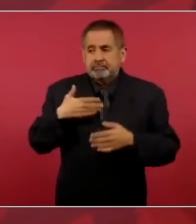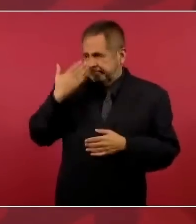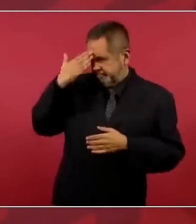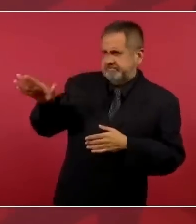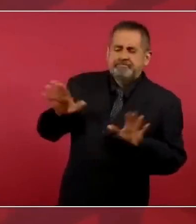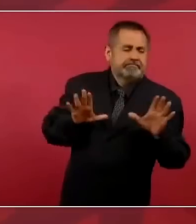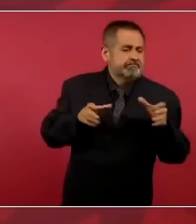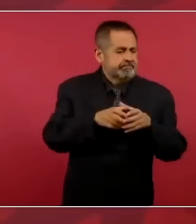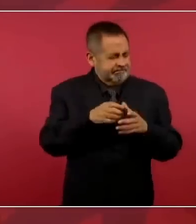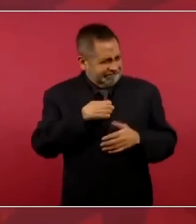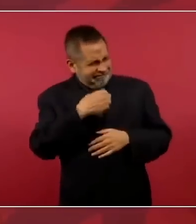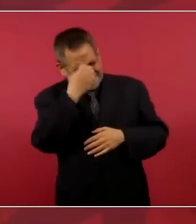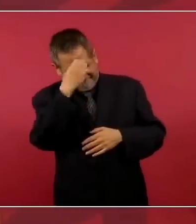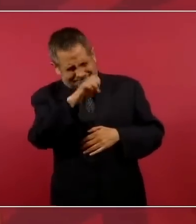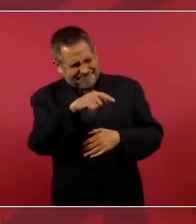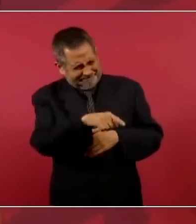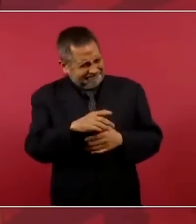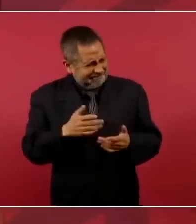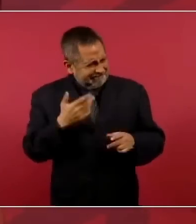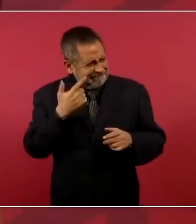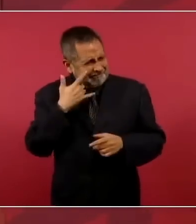completamente.